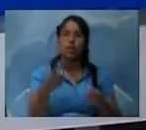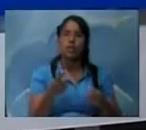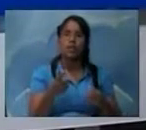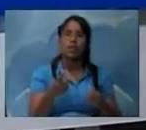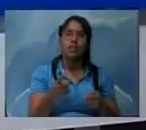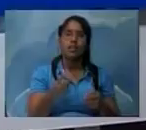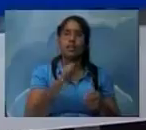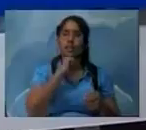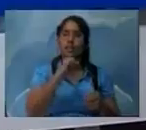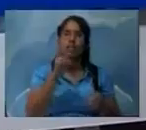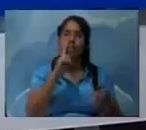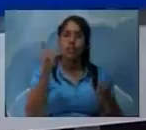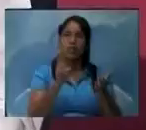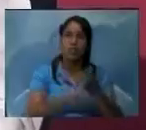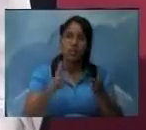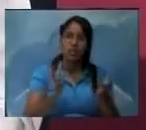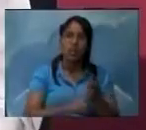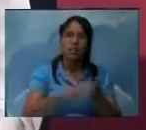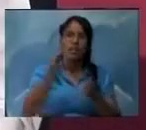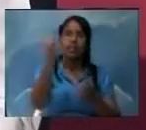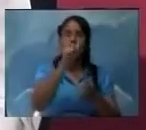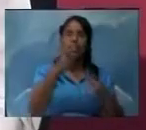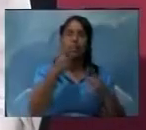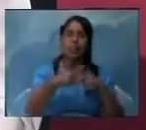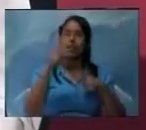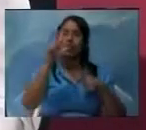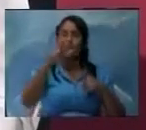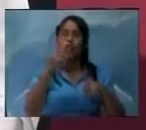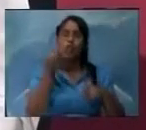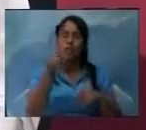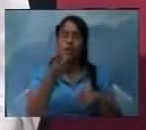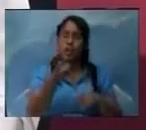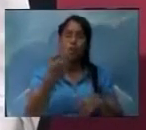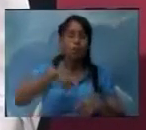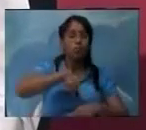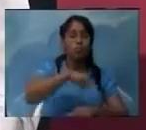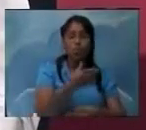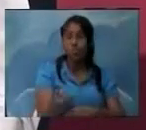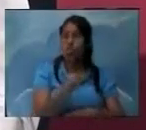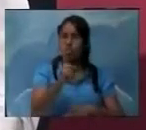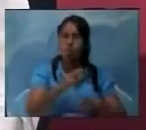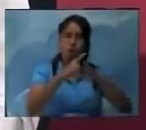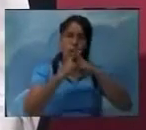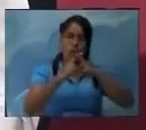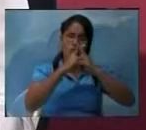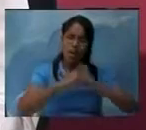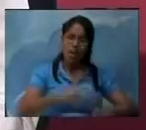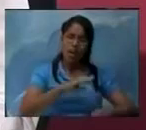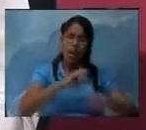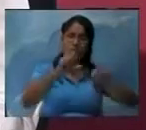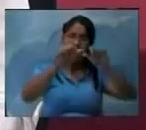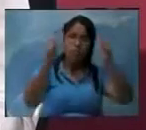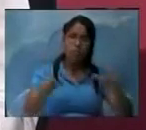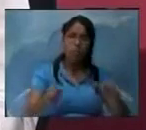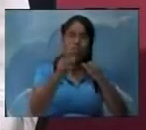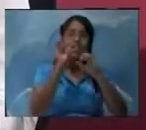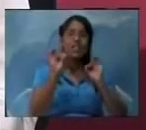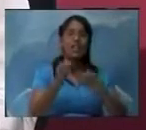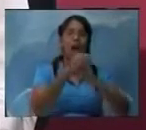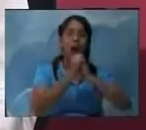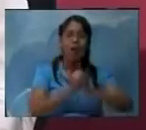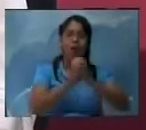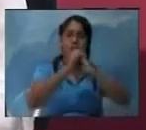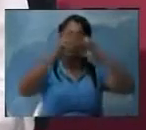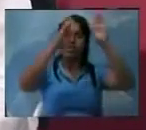Es verdad, Sadrach, Mesach y Abednego, que vosotros no honráis a mi Dios ni adoráis la estatua de oro